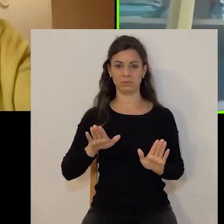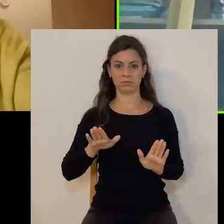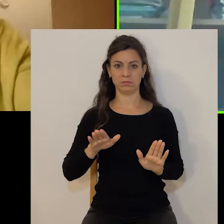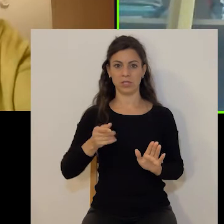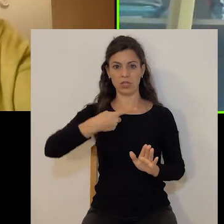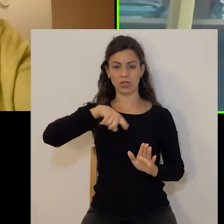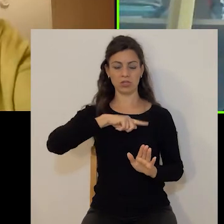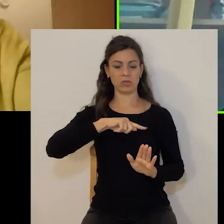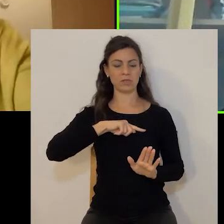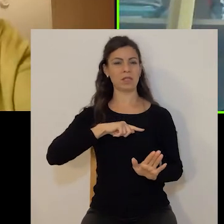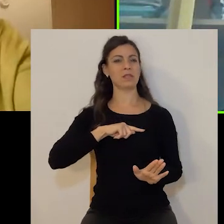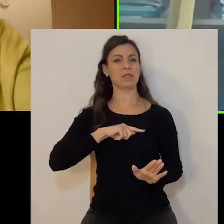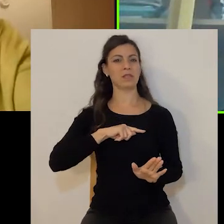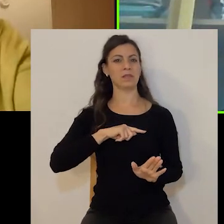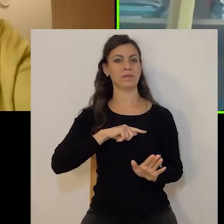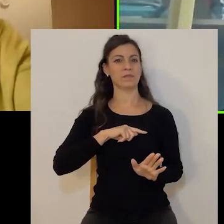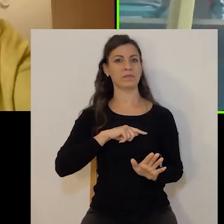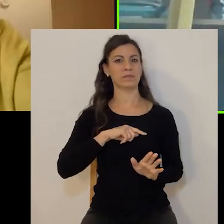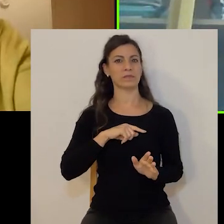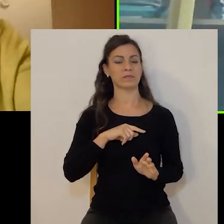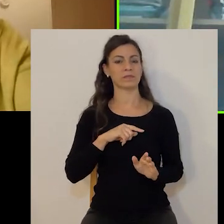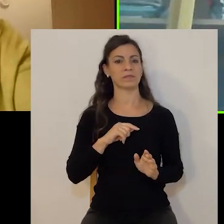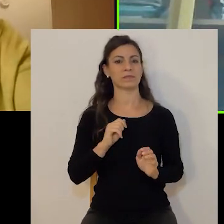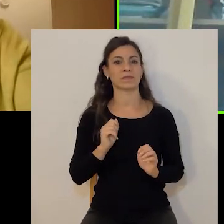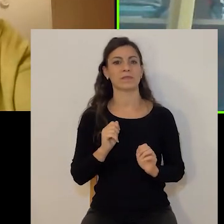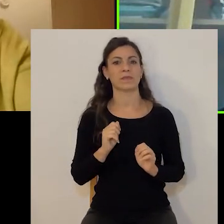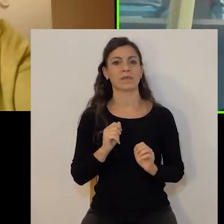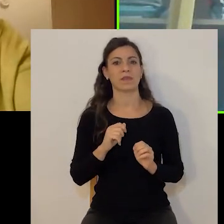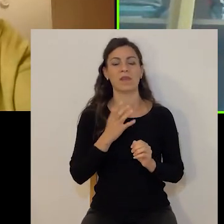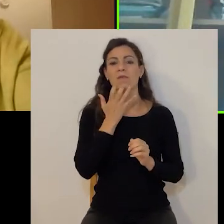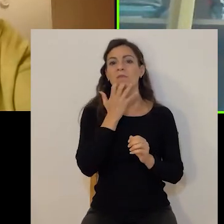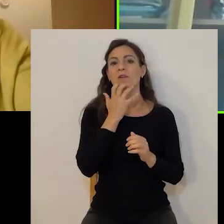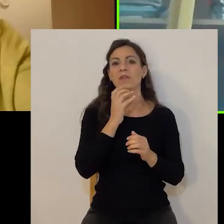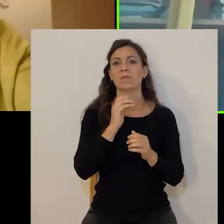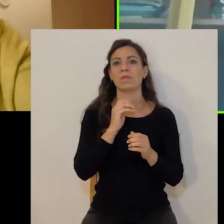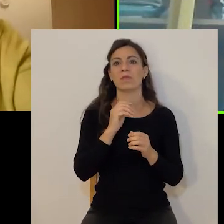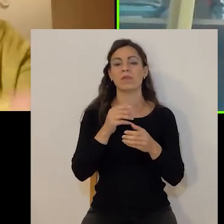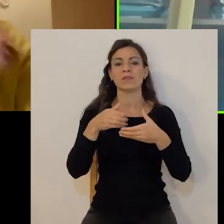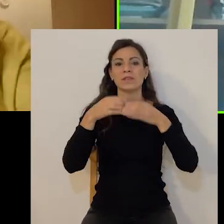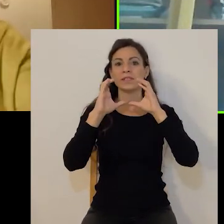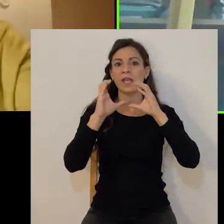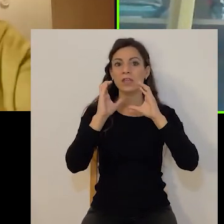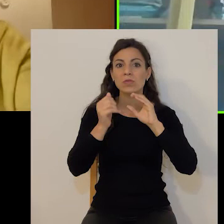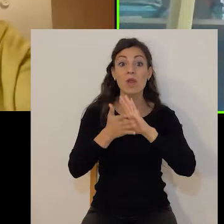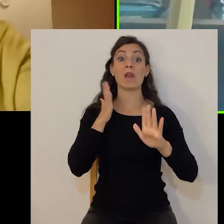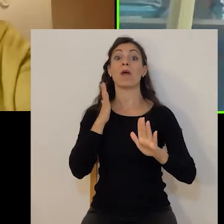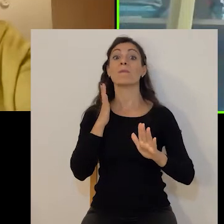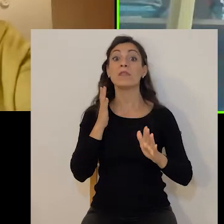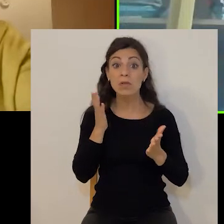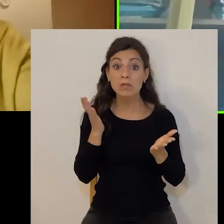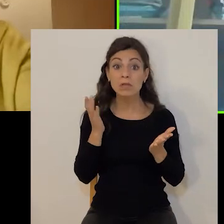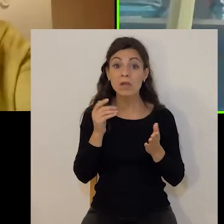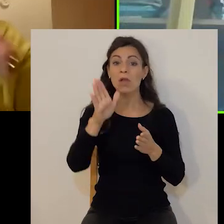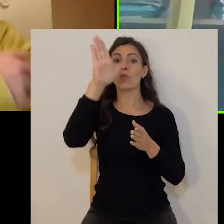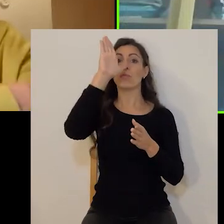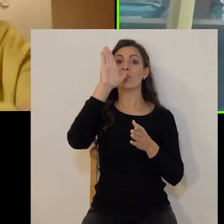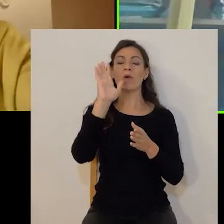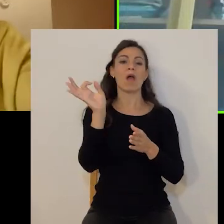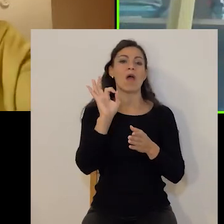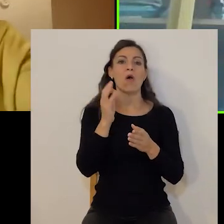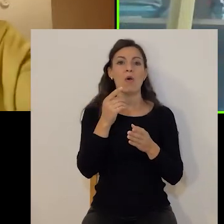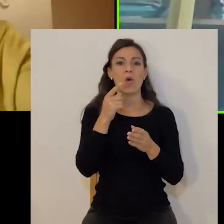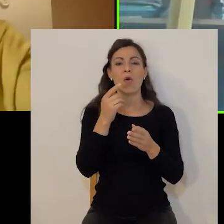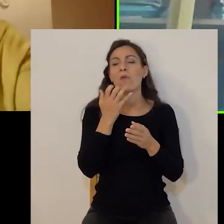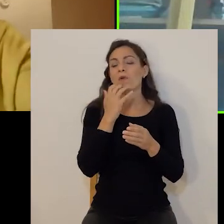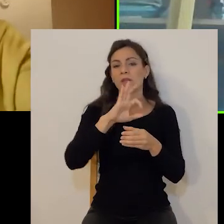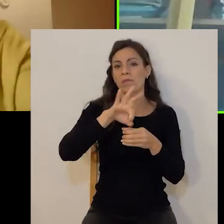podemos sentir. ¿Cómo te tomas el café? ¿Cómo te tomas el desayuno? ¿Deprisa y corriendo o